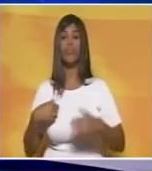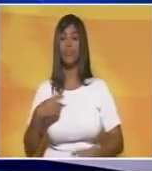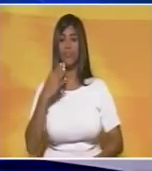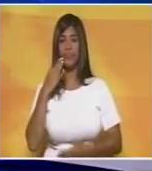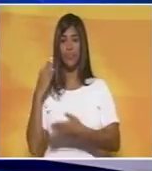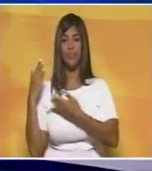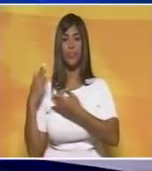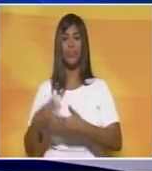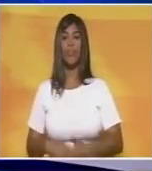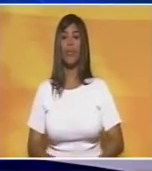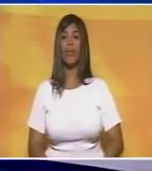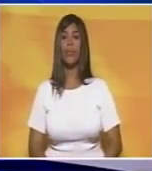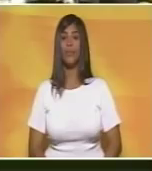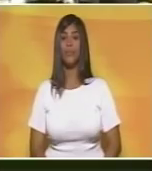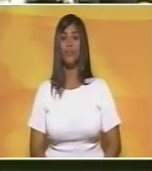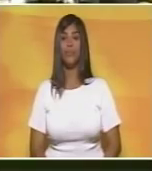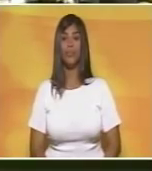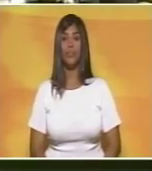Adelante.